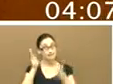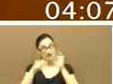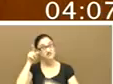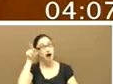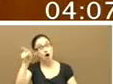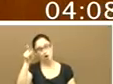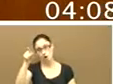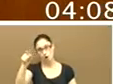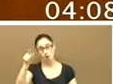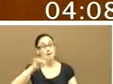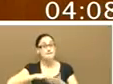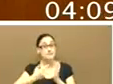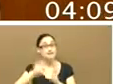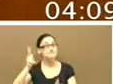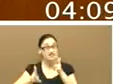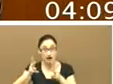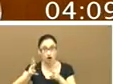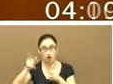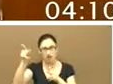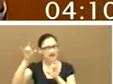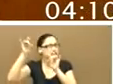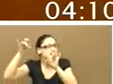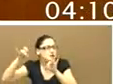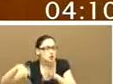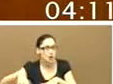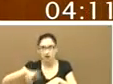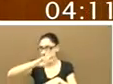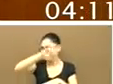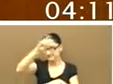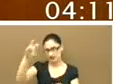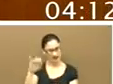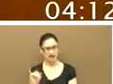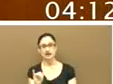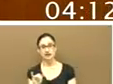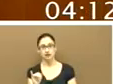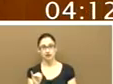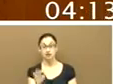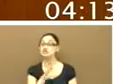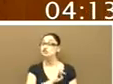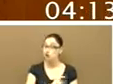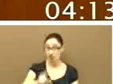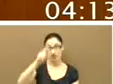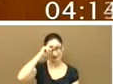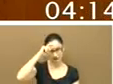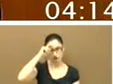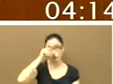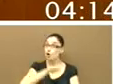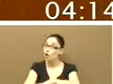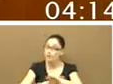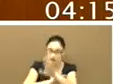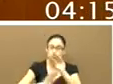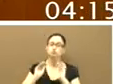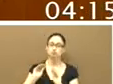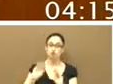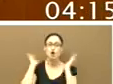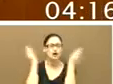El Plan Ibarreche era exactamente igual como otras iniciativas soberanistas. Y el señor Zapatero y su Gobierno, y el Congreso de